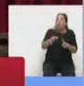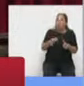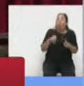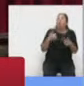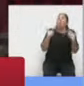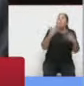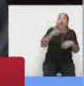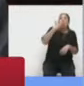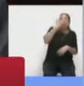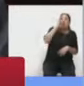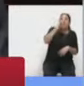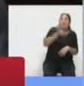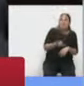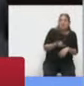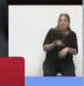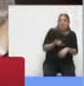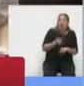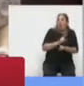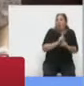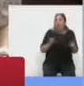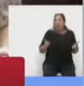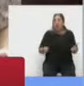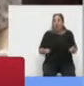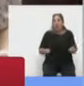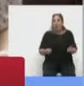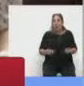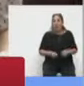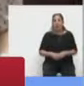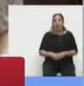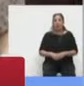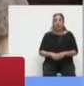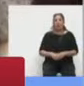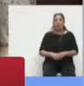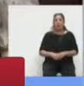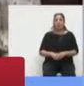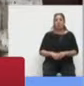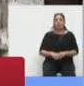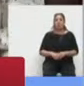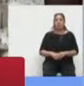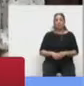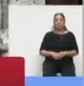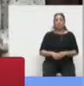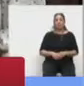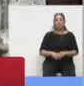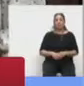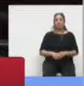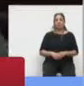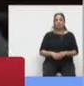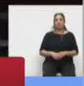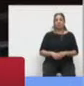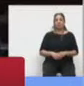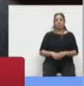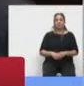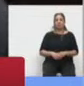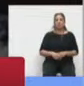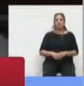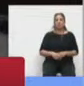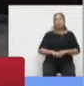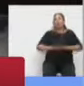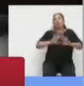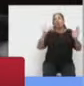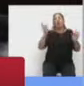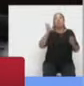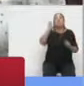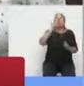a ustedes, es realmente un honor para mí estar aquí. Hasta la próxima. Ahí estaba Claudio Loser, que estuvo en el Fondo Monetario Internacional, sabe de qué